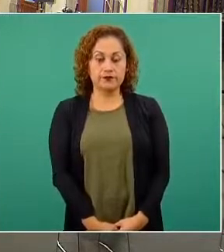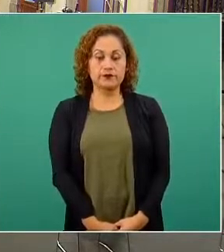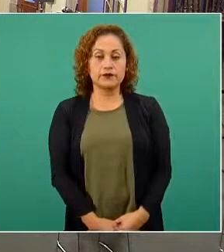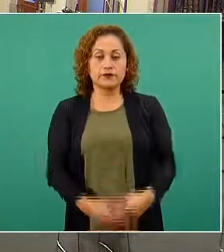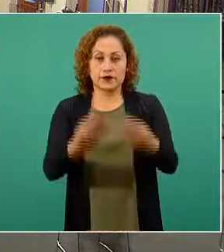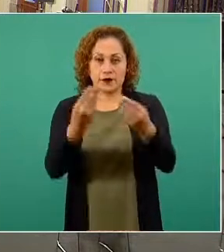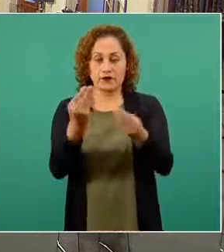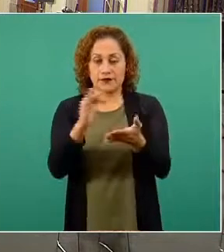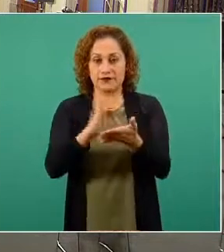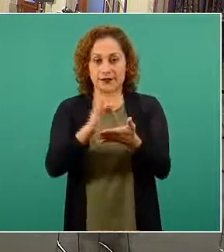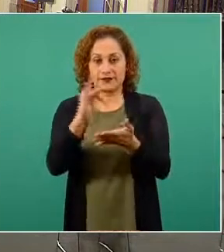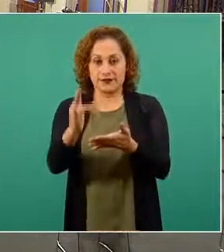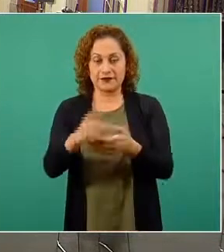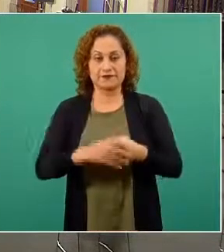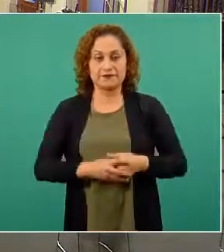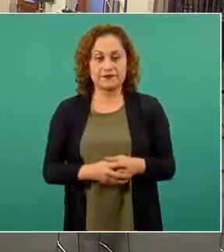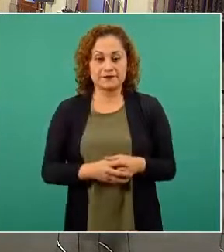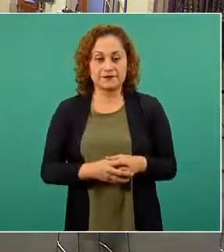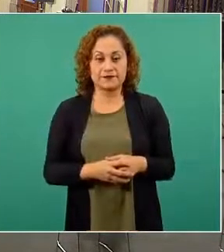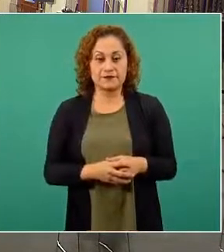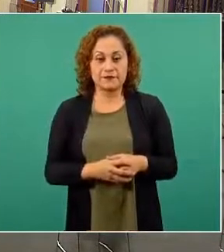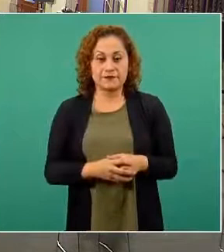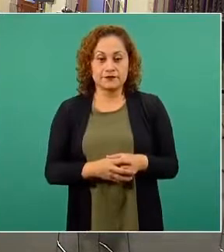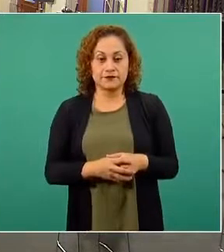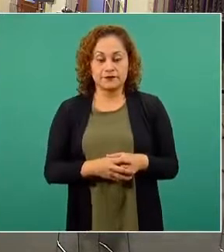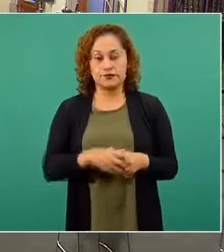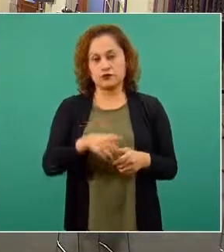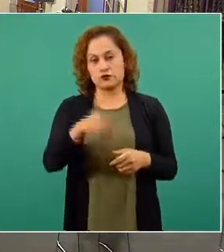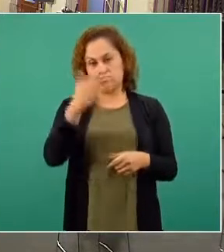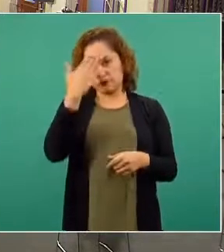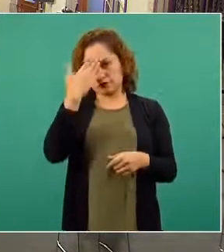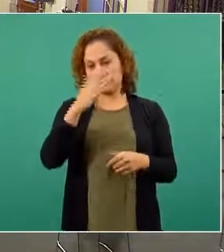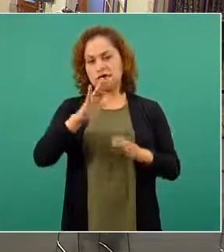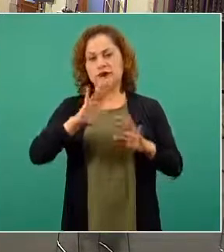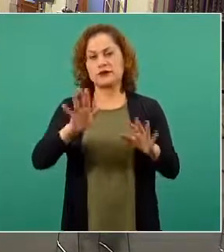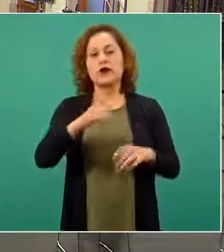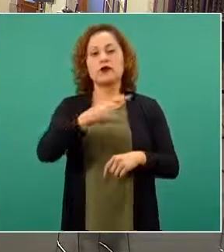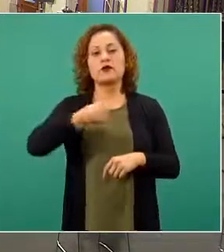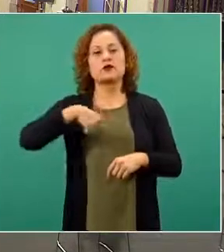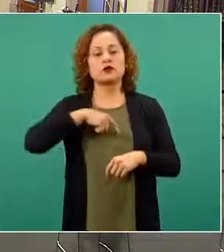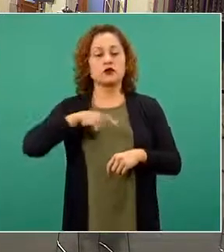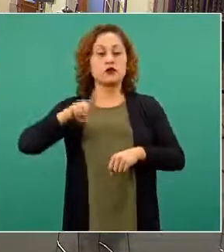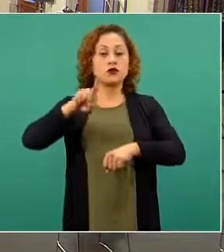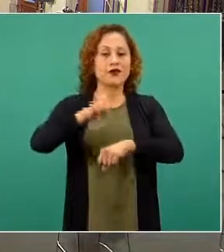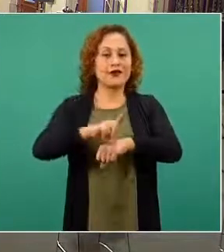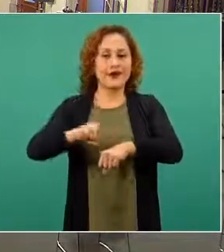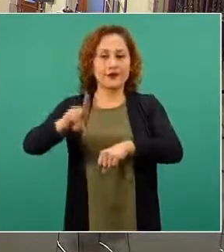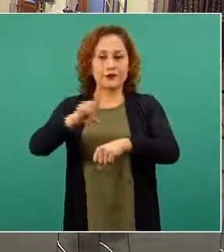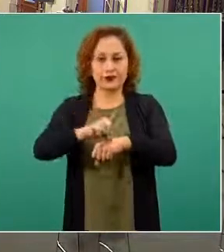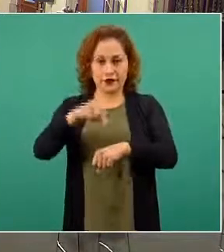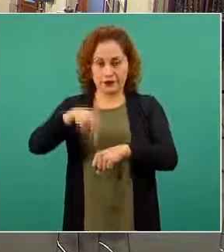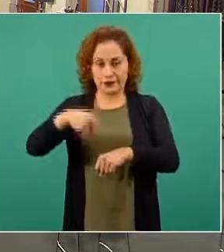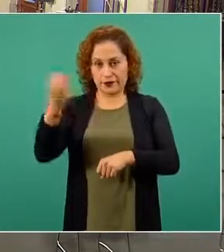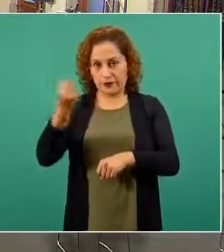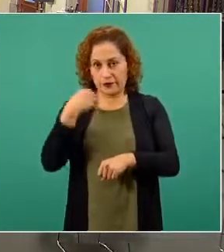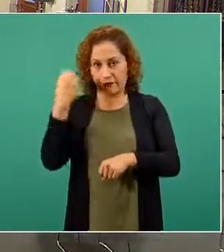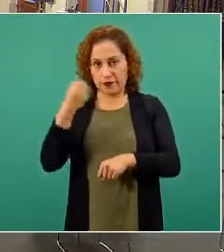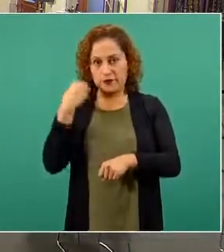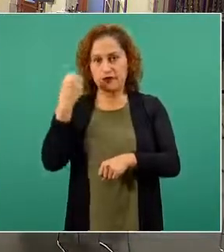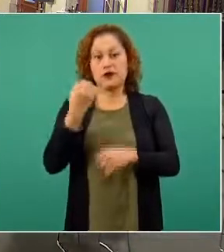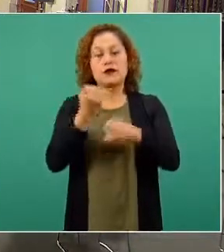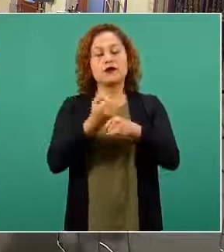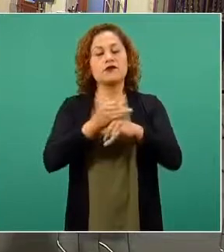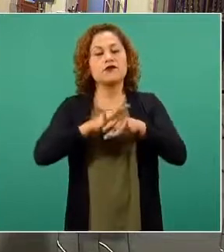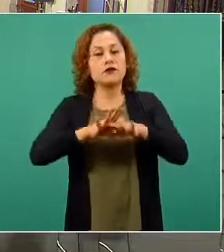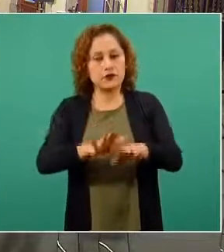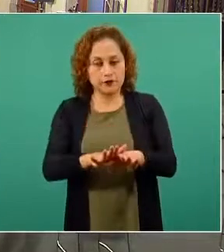Muchas gracias. Pues bien, como saben, nosotros brindamos día con día la información como parte de esta conferencia